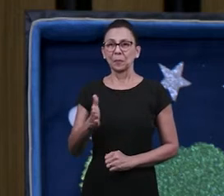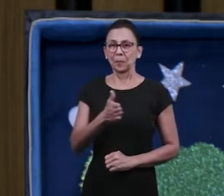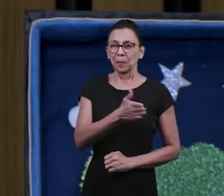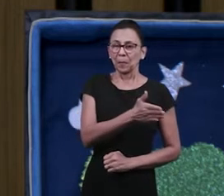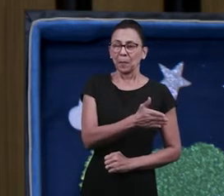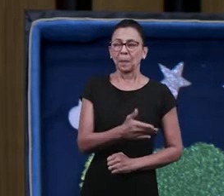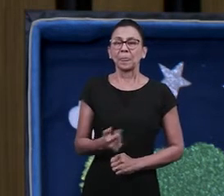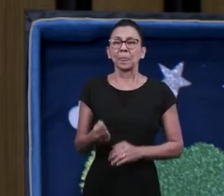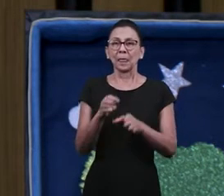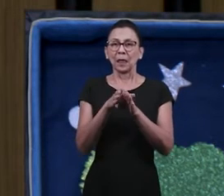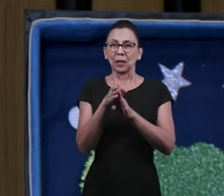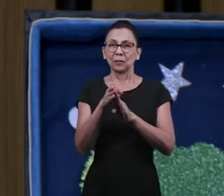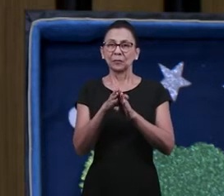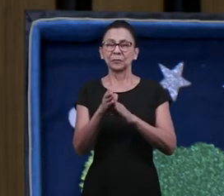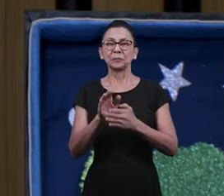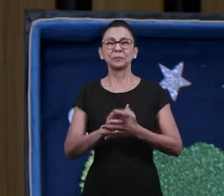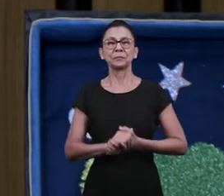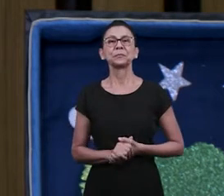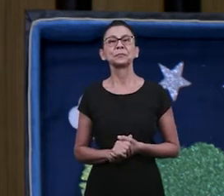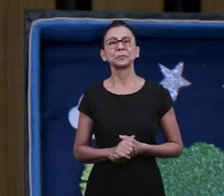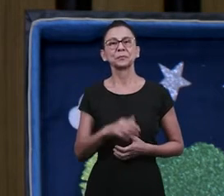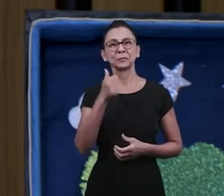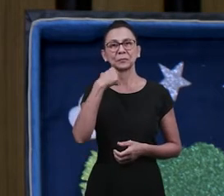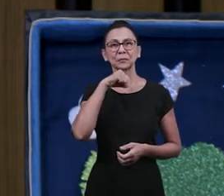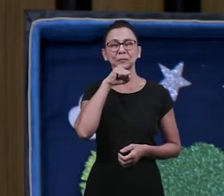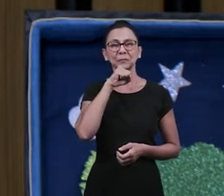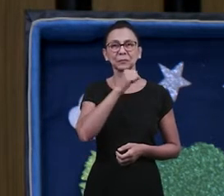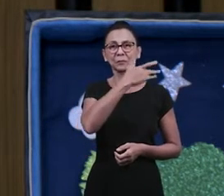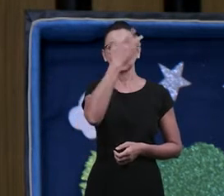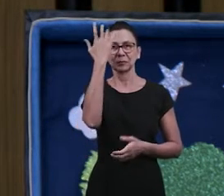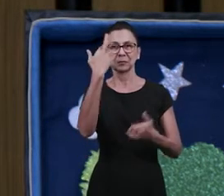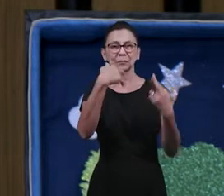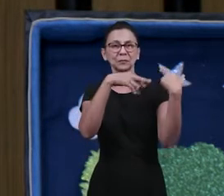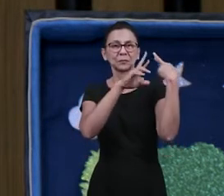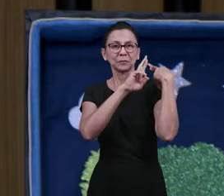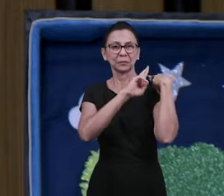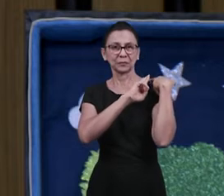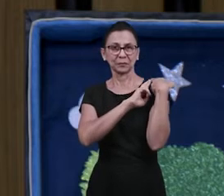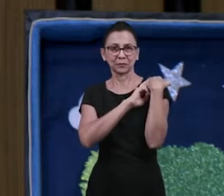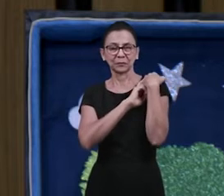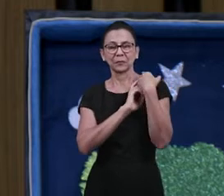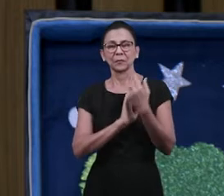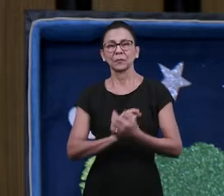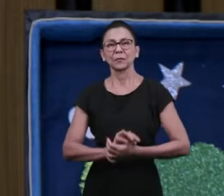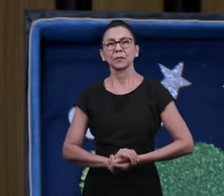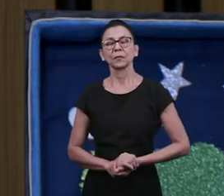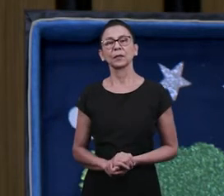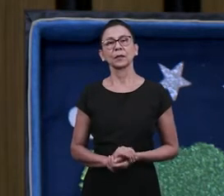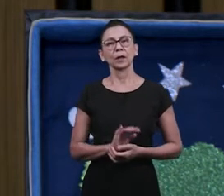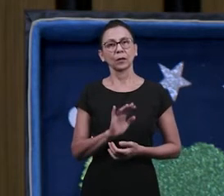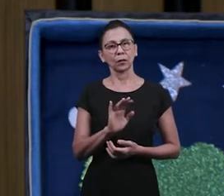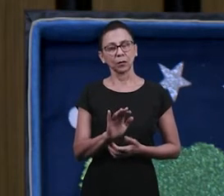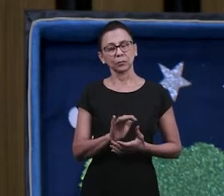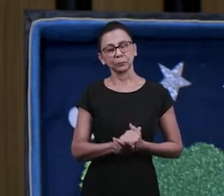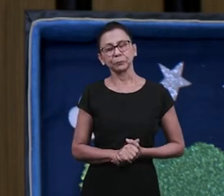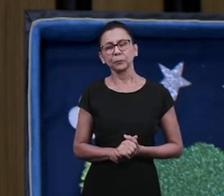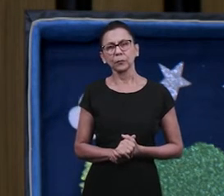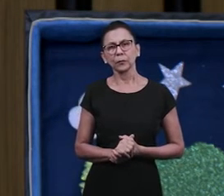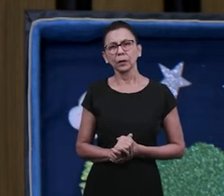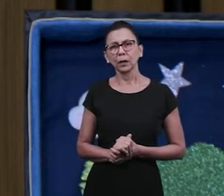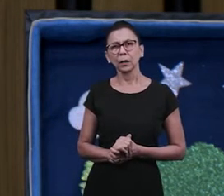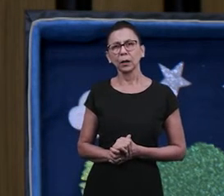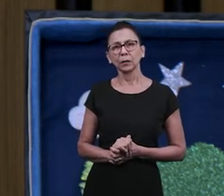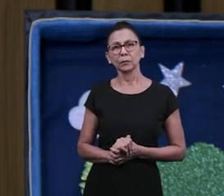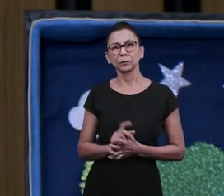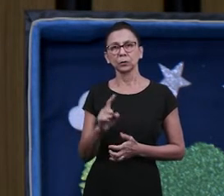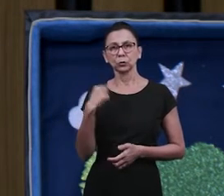una palabra para las madres irresponsables. Hermanos, desde pequeños nuestros hijos